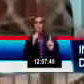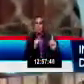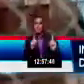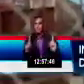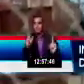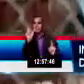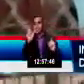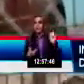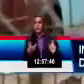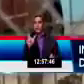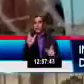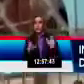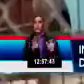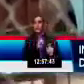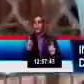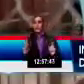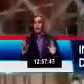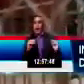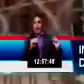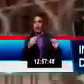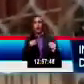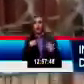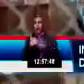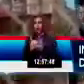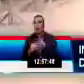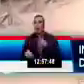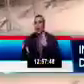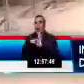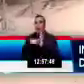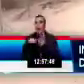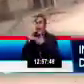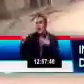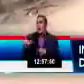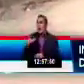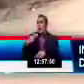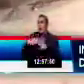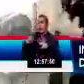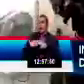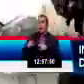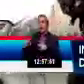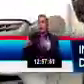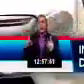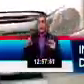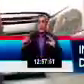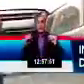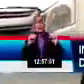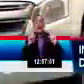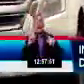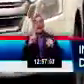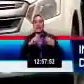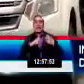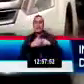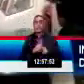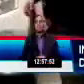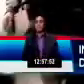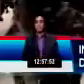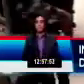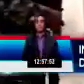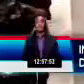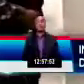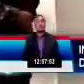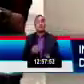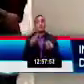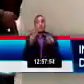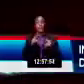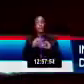donde Bucaram prometía arreglos con la justicia para obtener su libertad. Los otros 2 procesos que enfrenta Bucaram son por tráfico